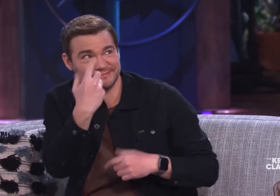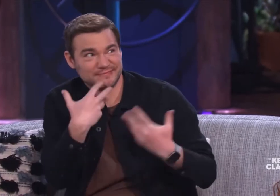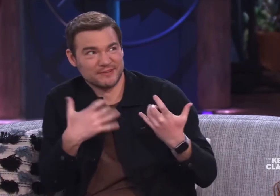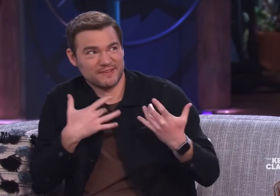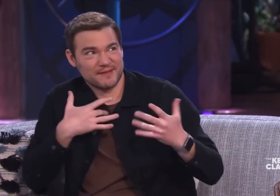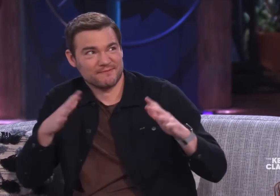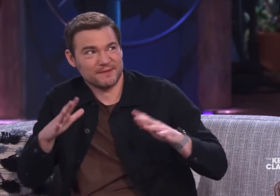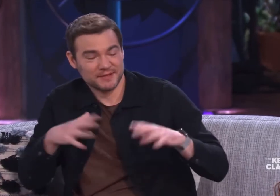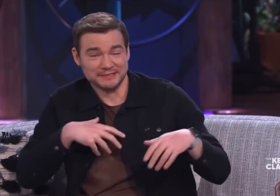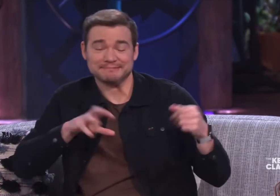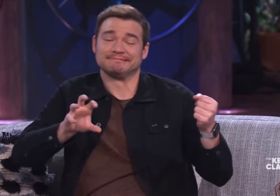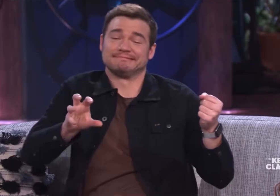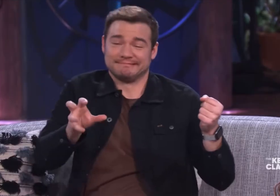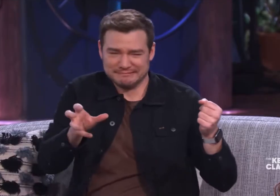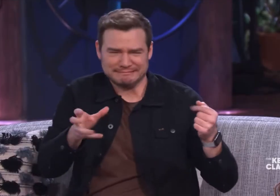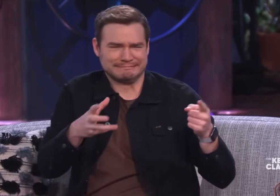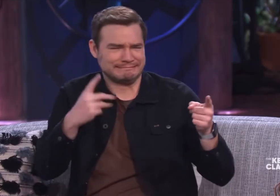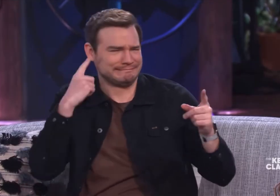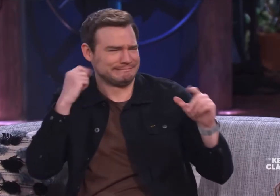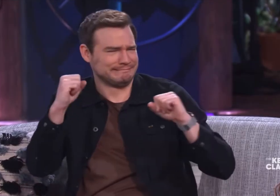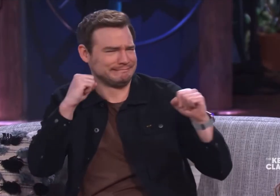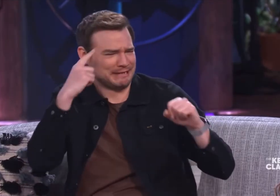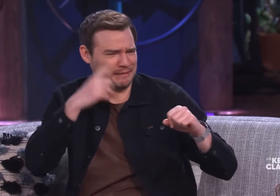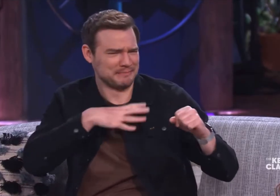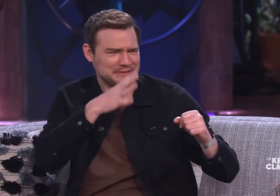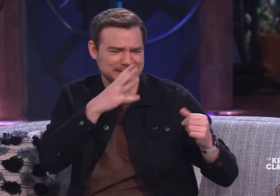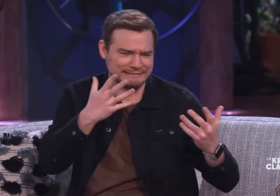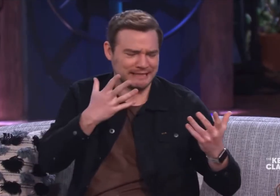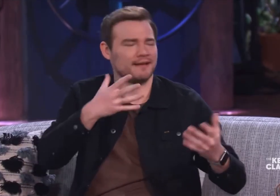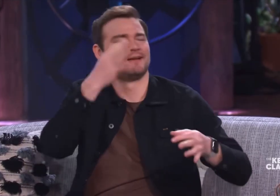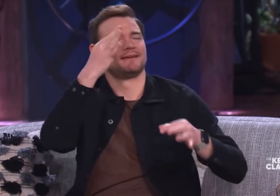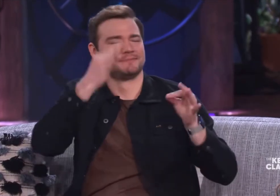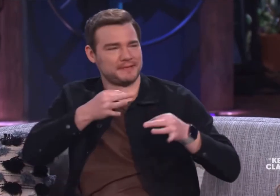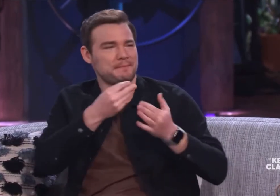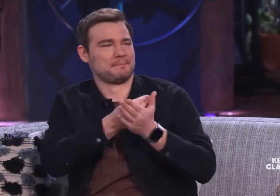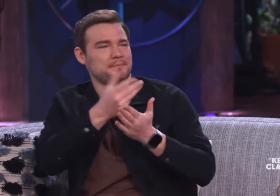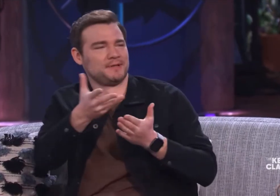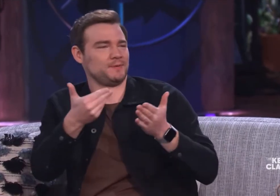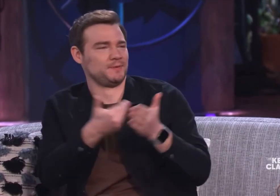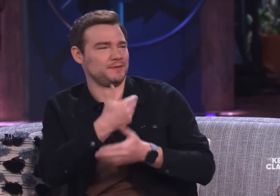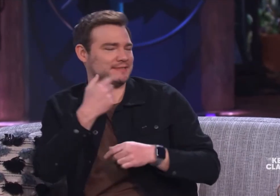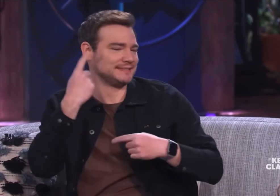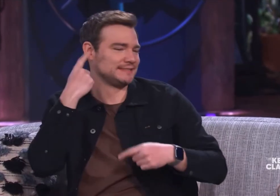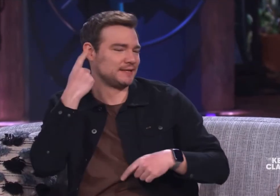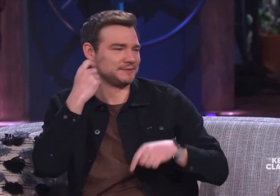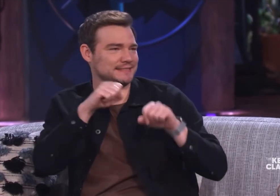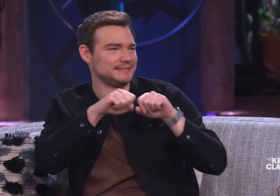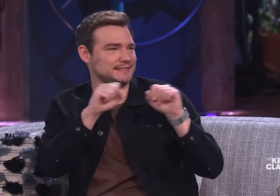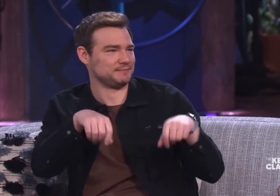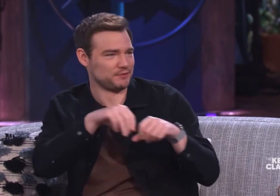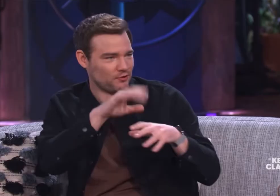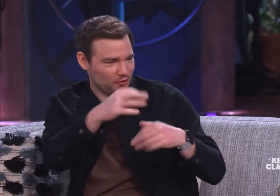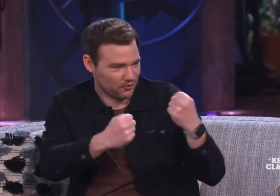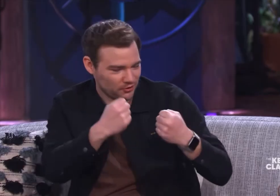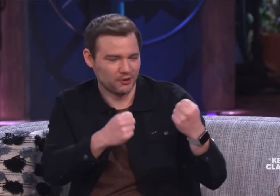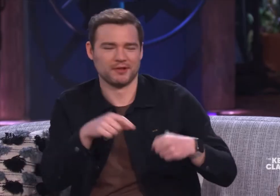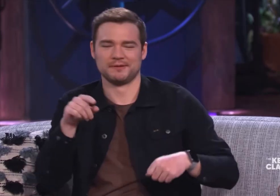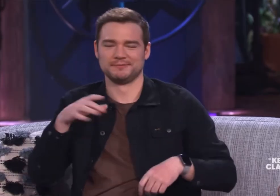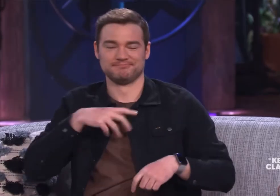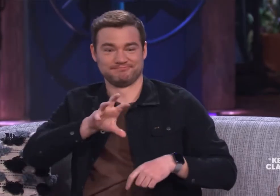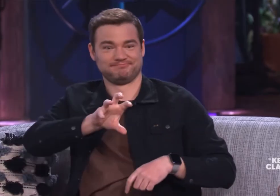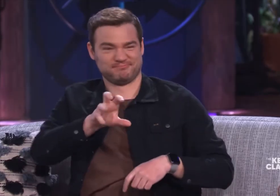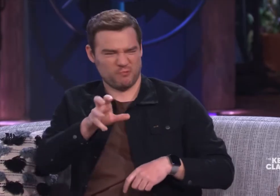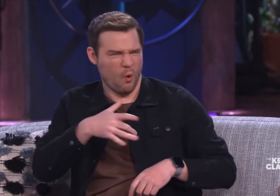una actuación que mostraba mucha ira comprimida, lo que le consiguió de inmediato el papel de Leo. Los tres actores ya se conocían previamente, pues